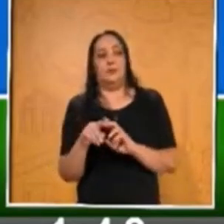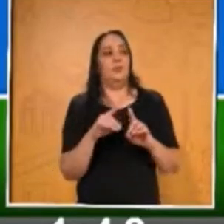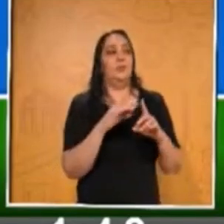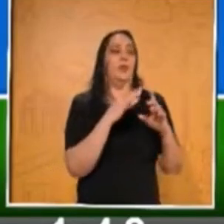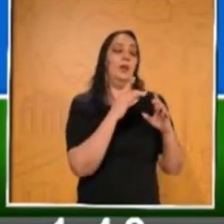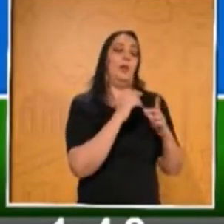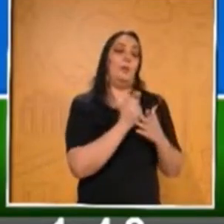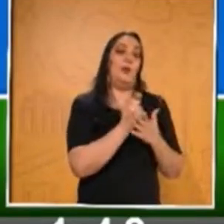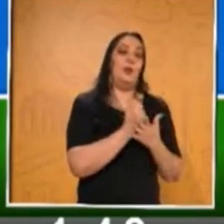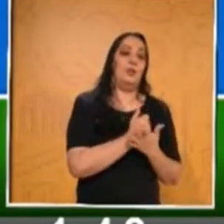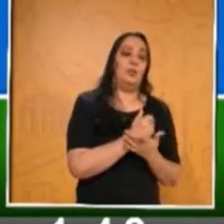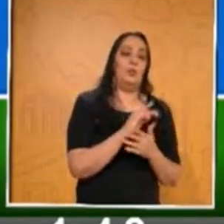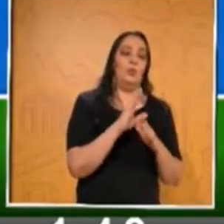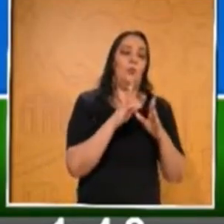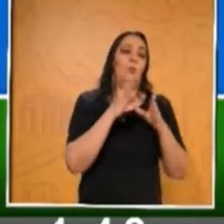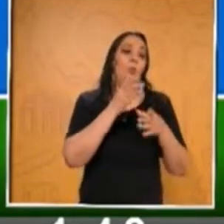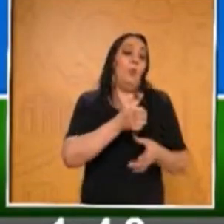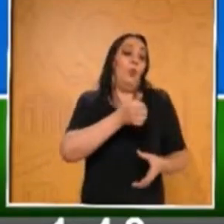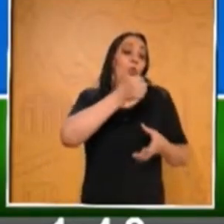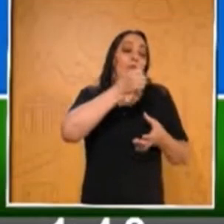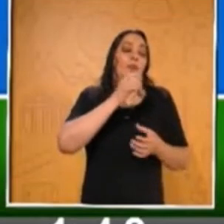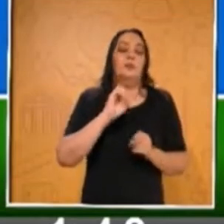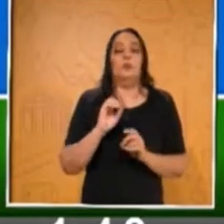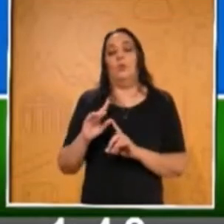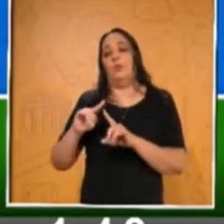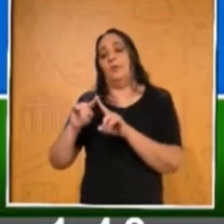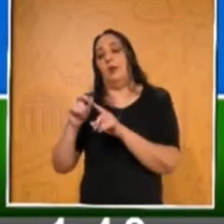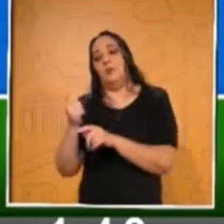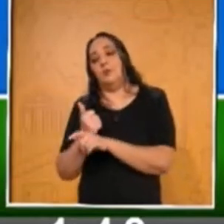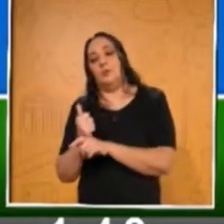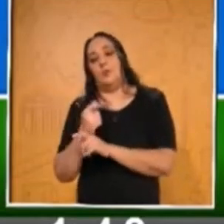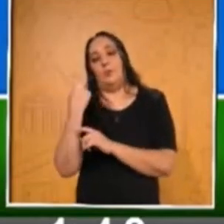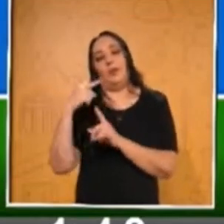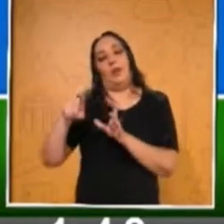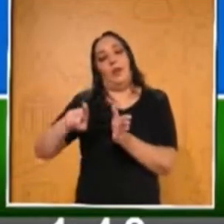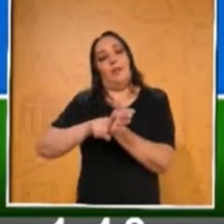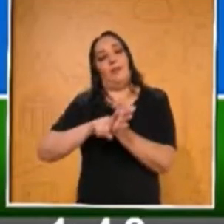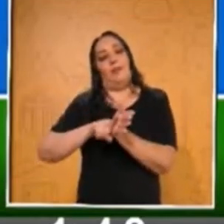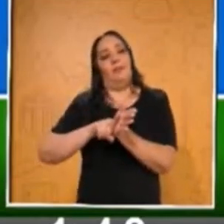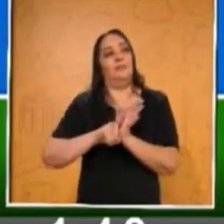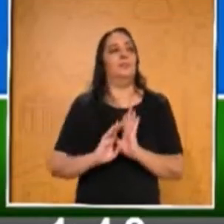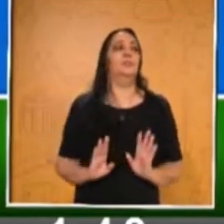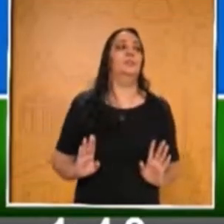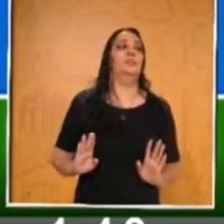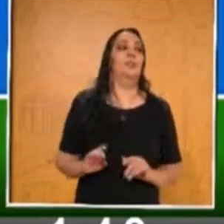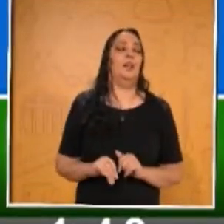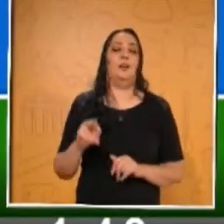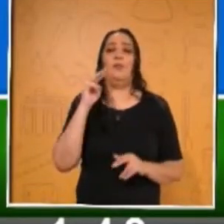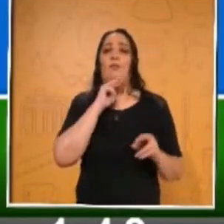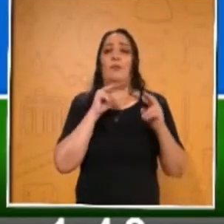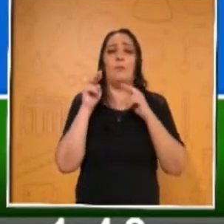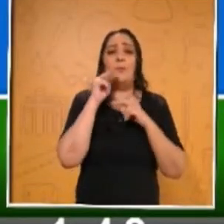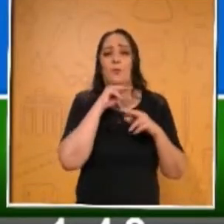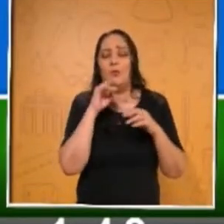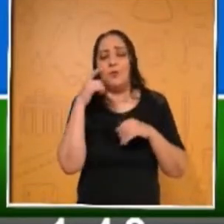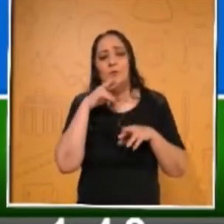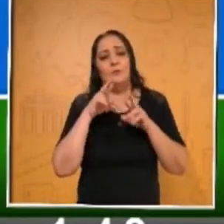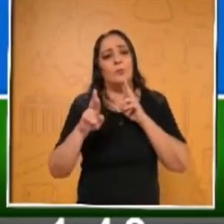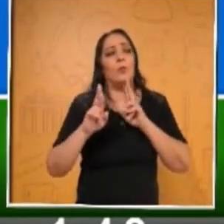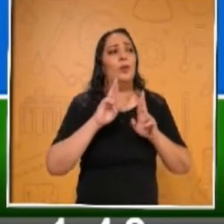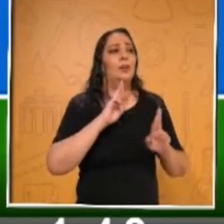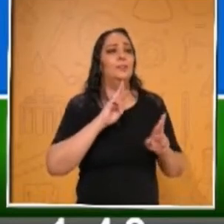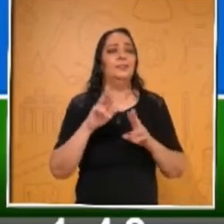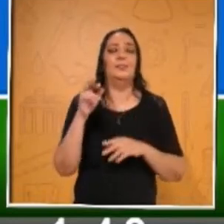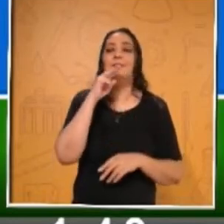circulito para embotellas o cuadrado para restas, ¿de acuerdo? Rápidamente llegan las respuestas